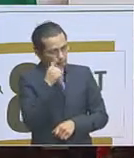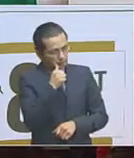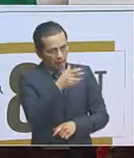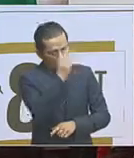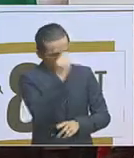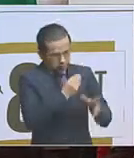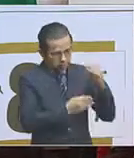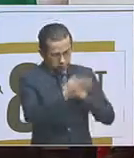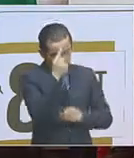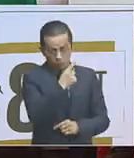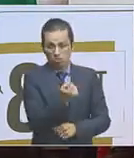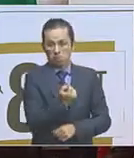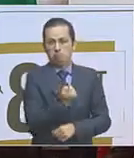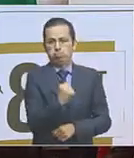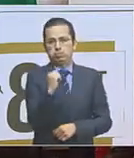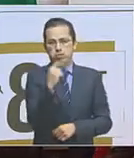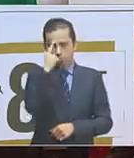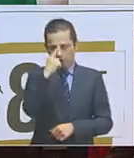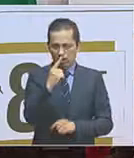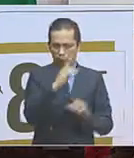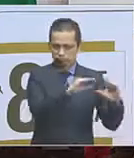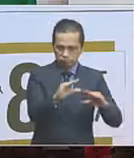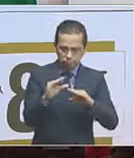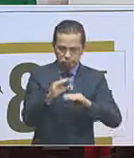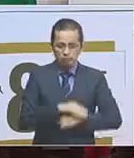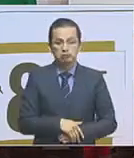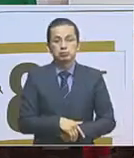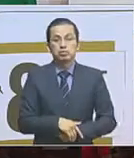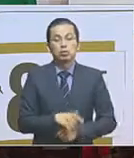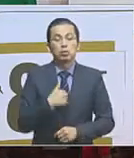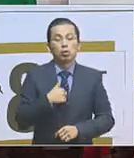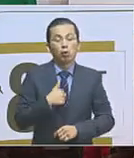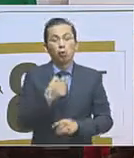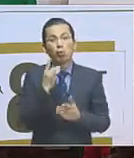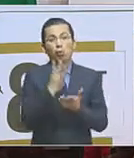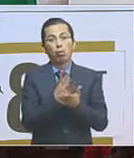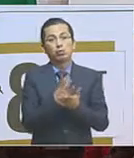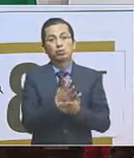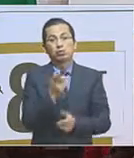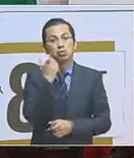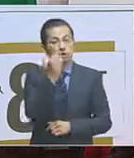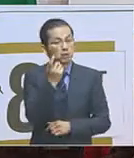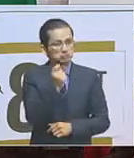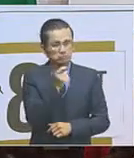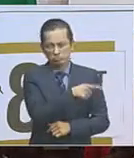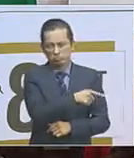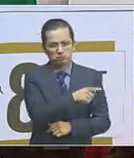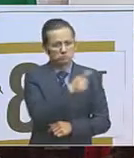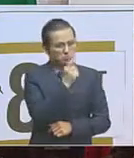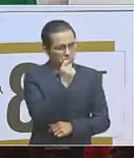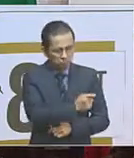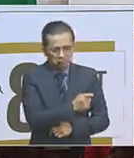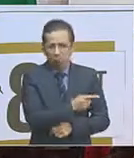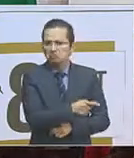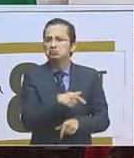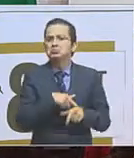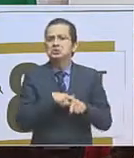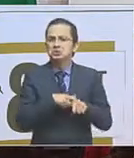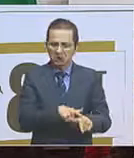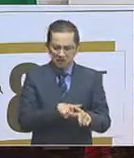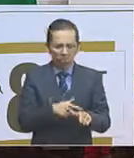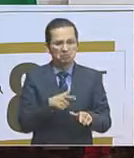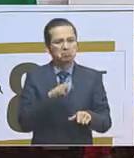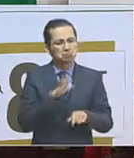academia y no me queda más que augur arte lo que lo que tú mismo ya representas que es seguir abriendo